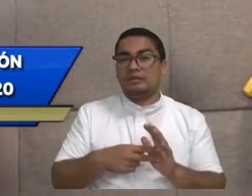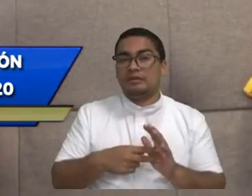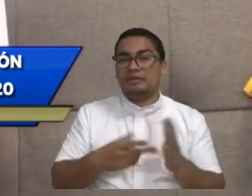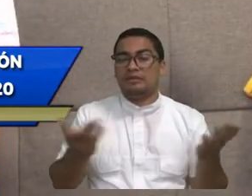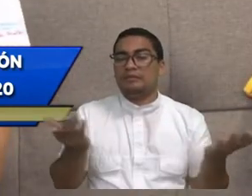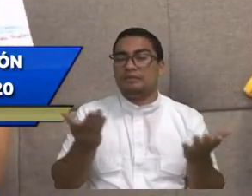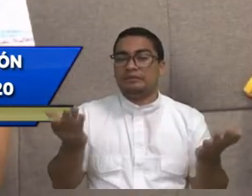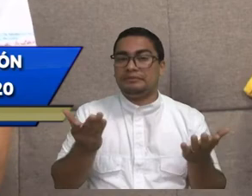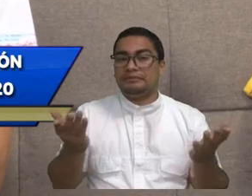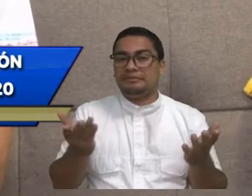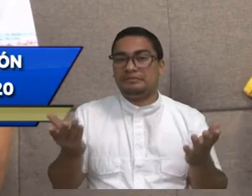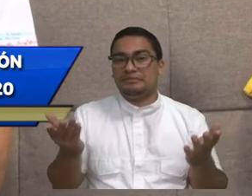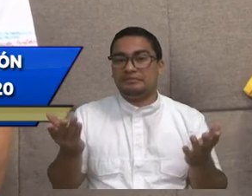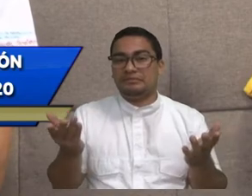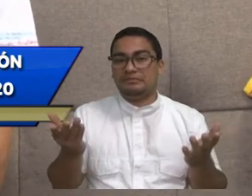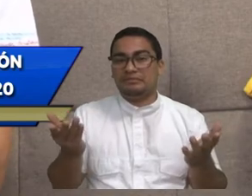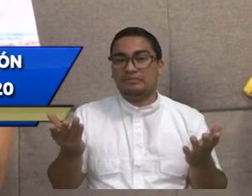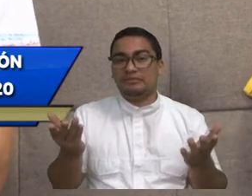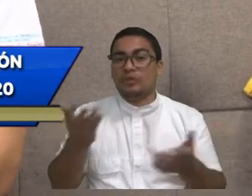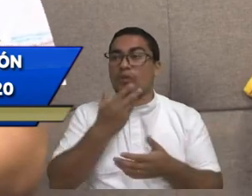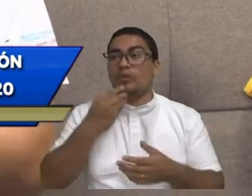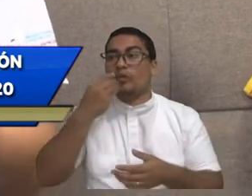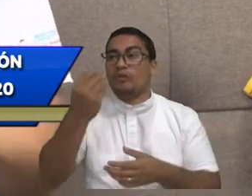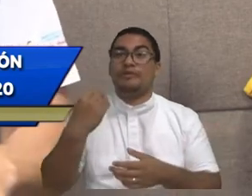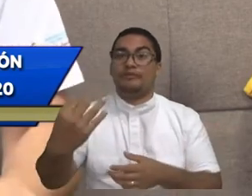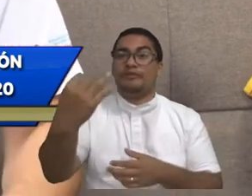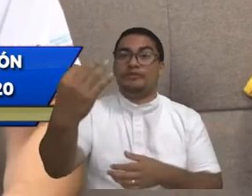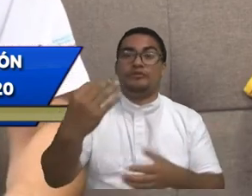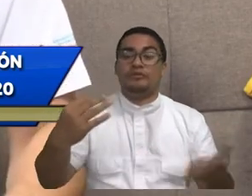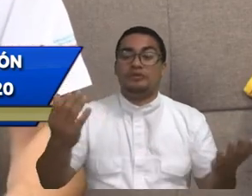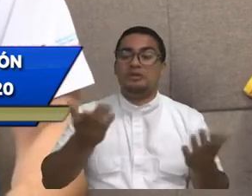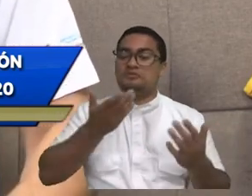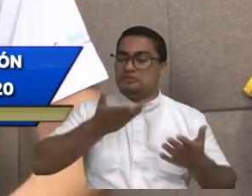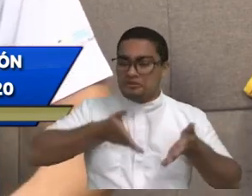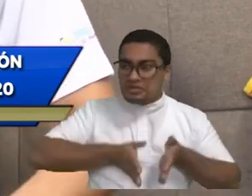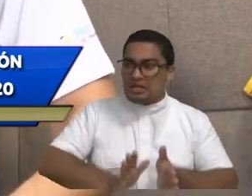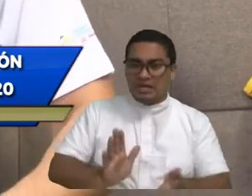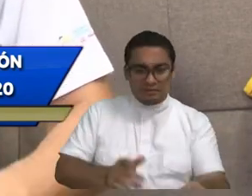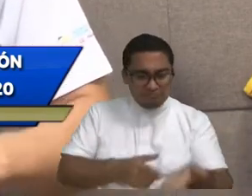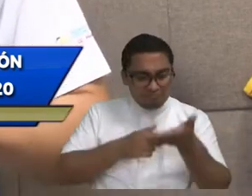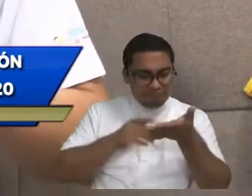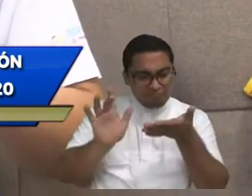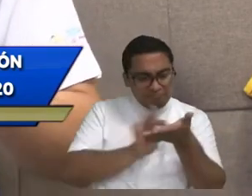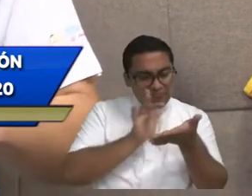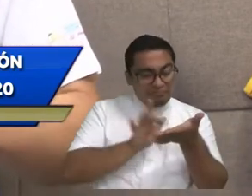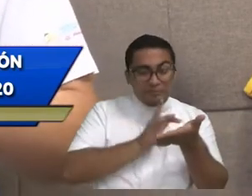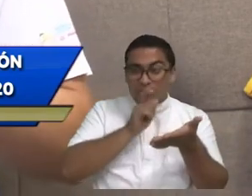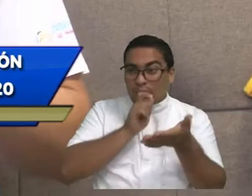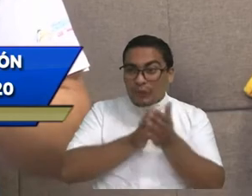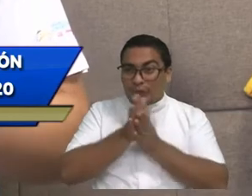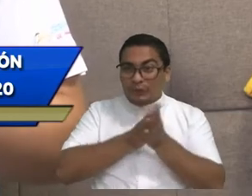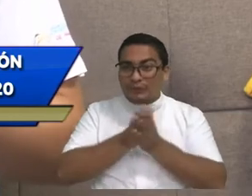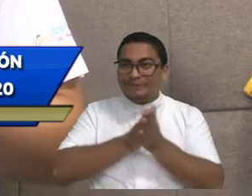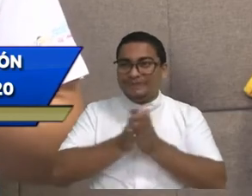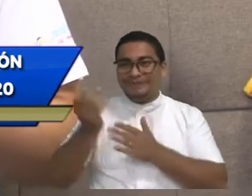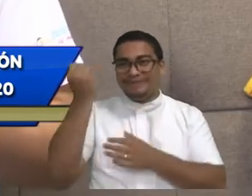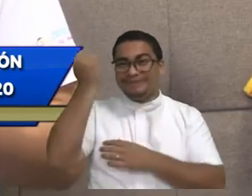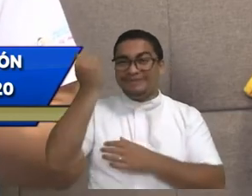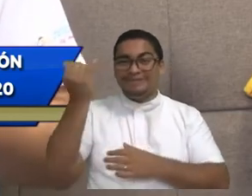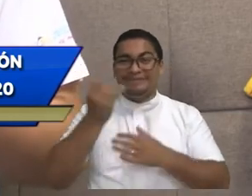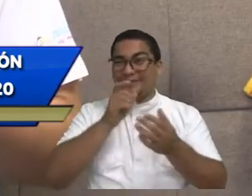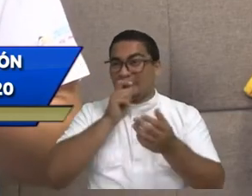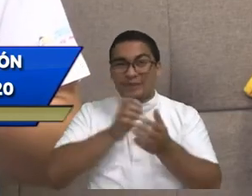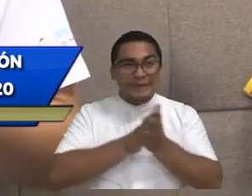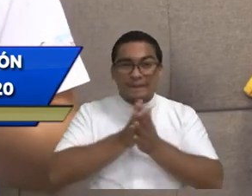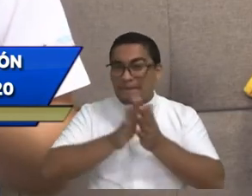de jóvenes que vienen nacen con la tecnología y entonces de repente desarrollan por afición y por